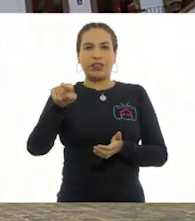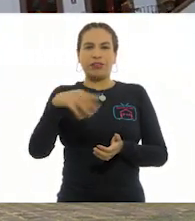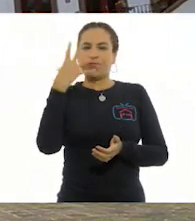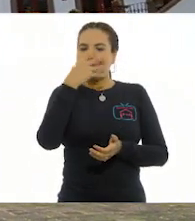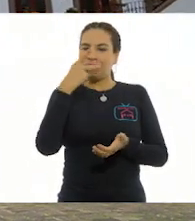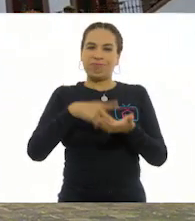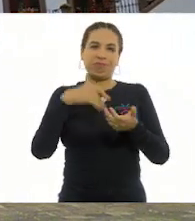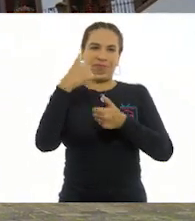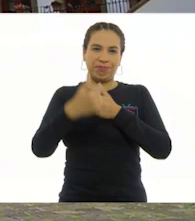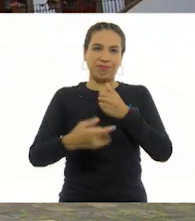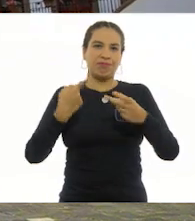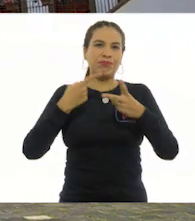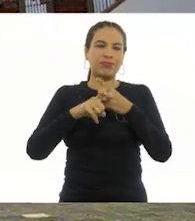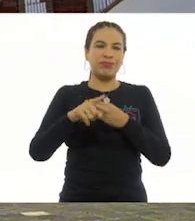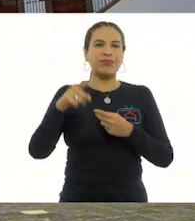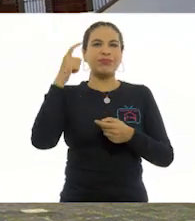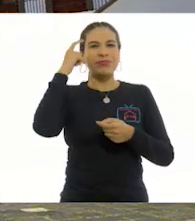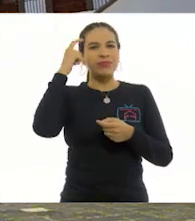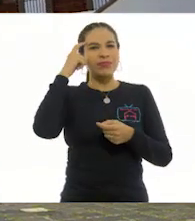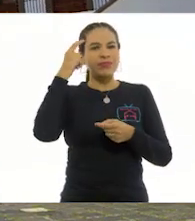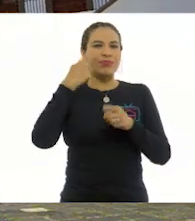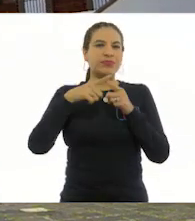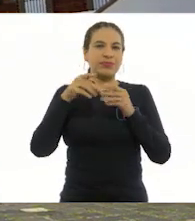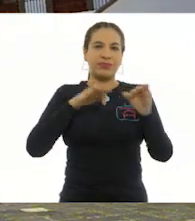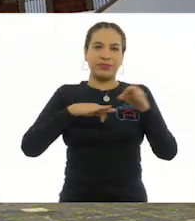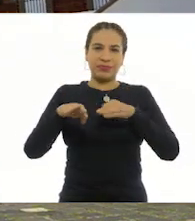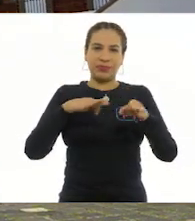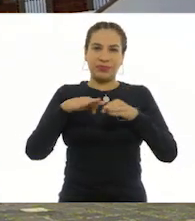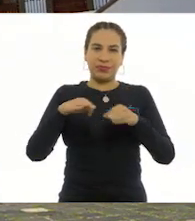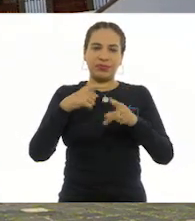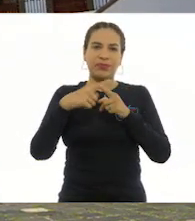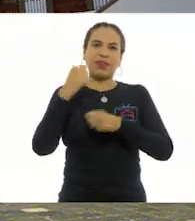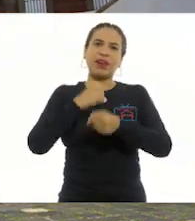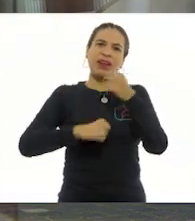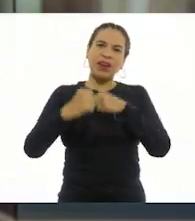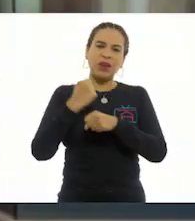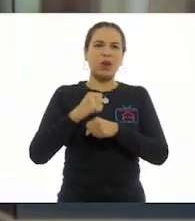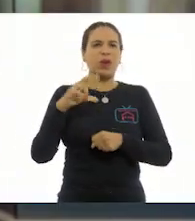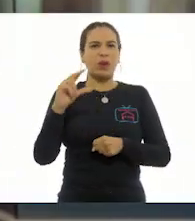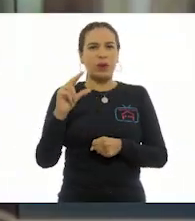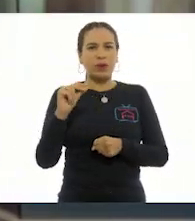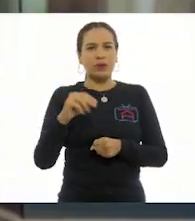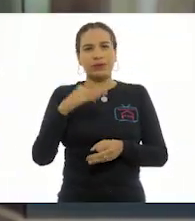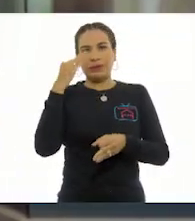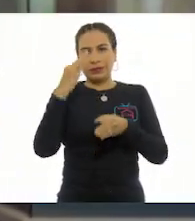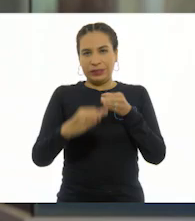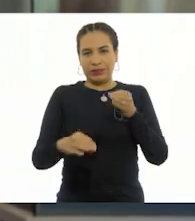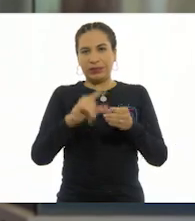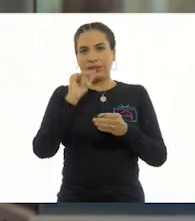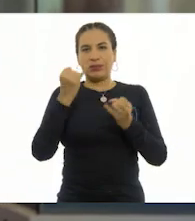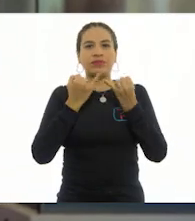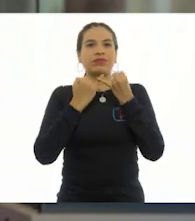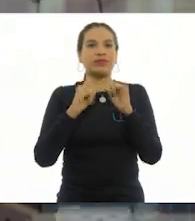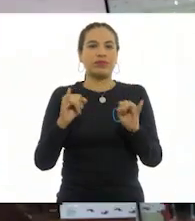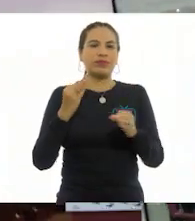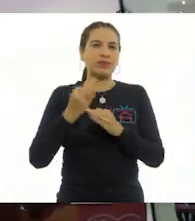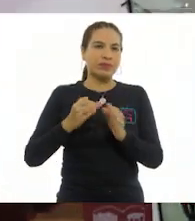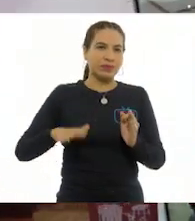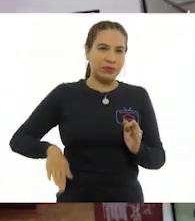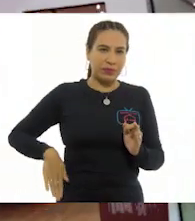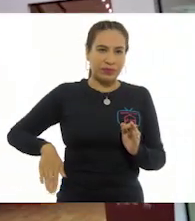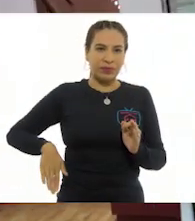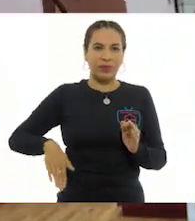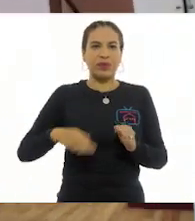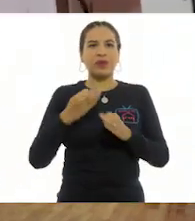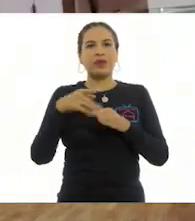extraordinario se empezó a pensar y a trabajar sobre él desde los años 80 y finalmente se inauguró recientemente. Pero